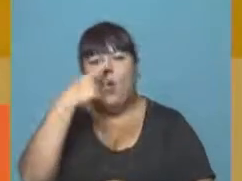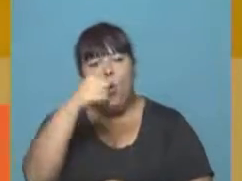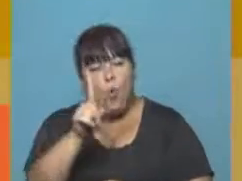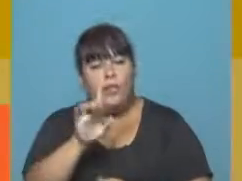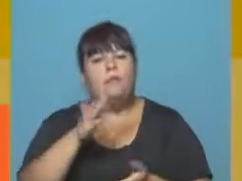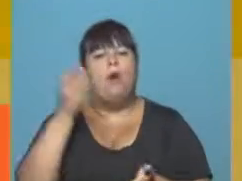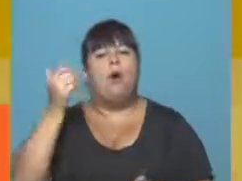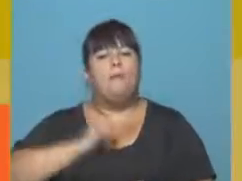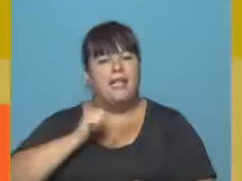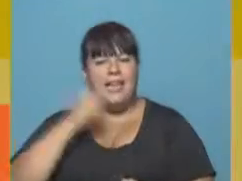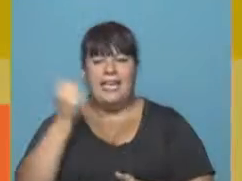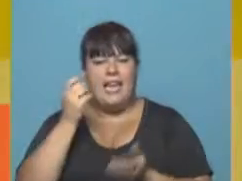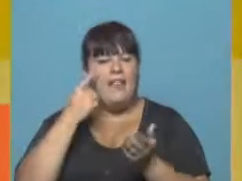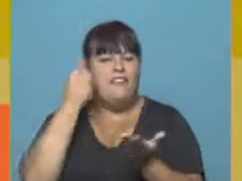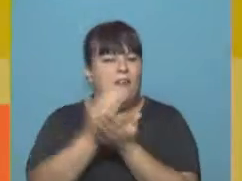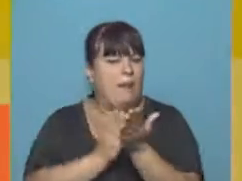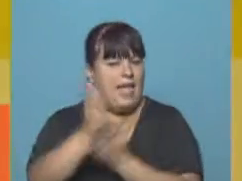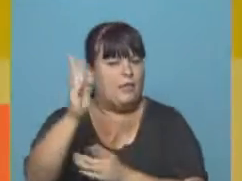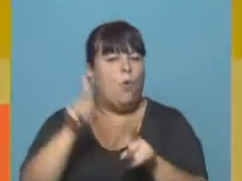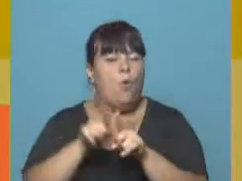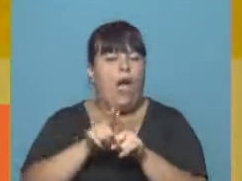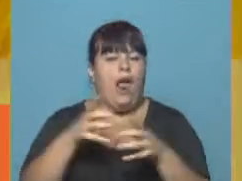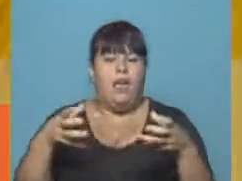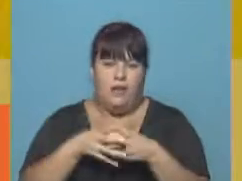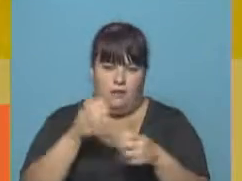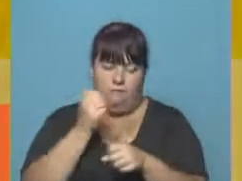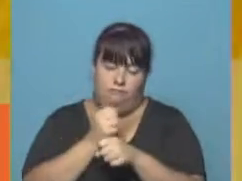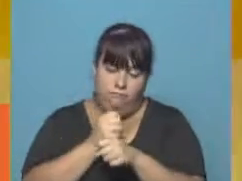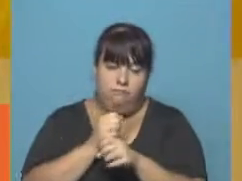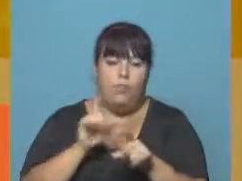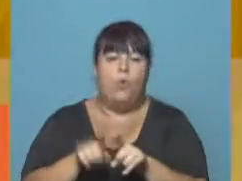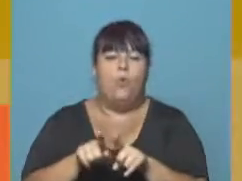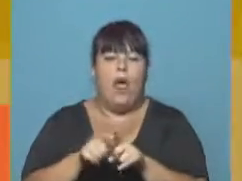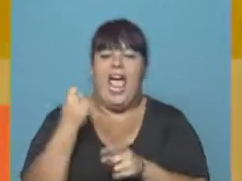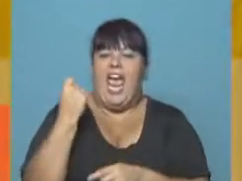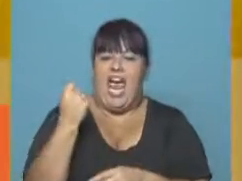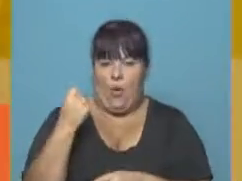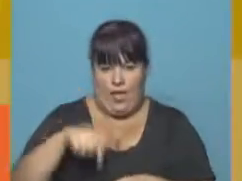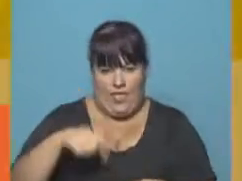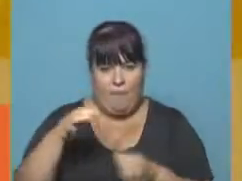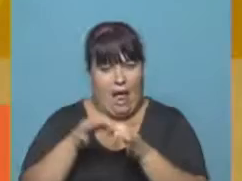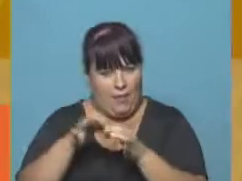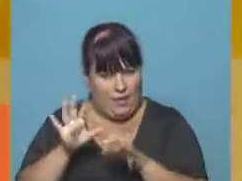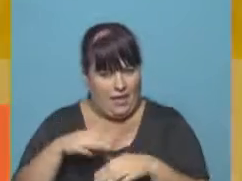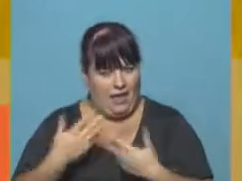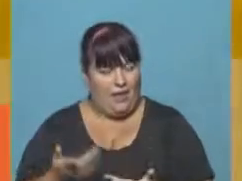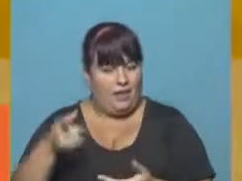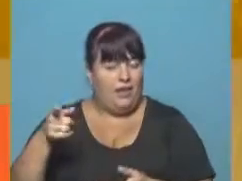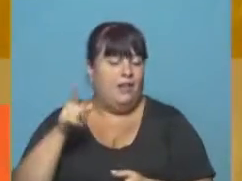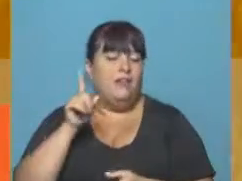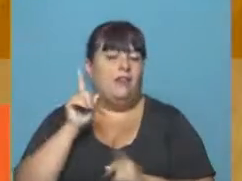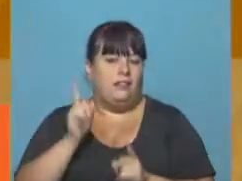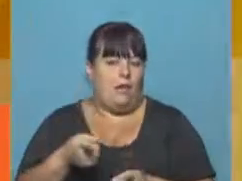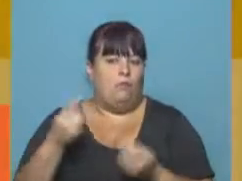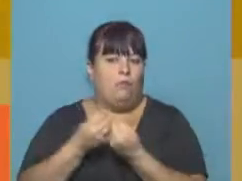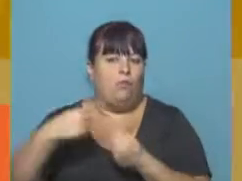la dictadura intentó eternizarse con lo que fue una gesta de héroes que tuvimos en Malvinas, indudablemente, como lo ha sido, y